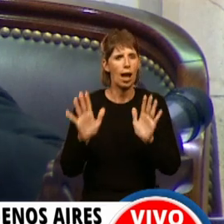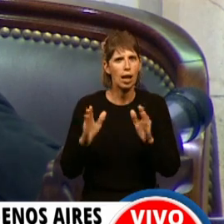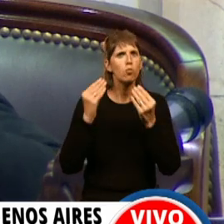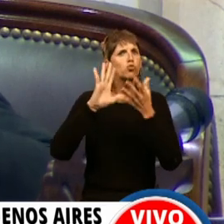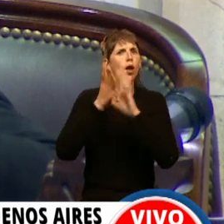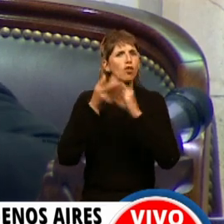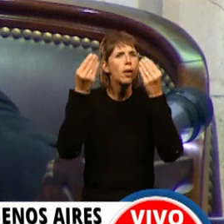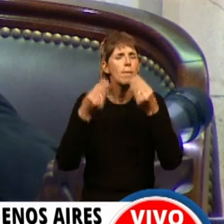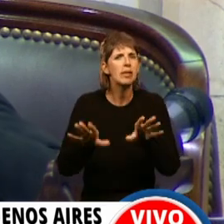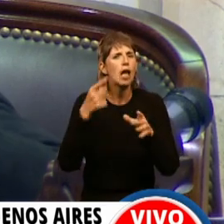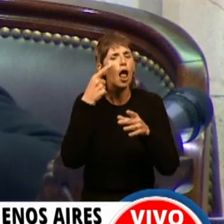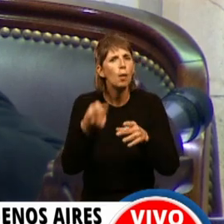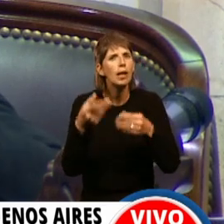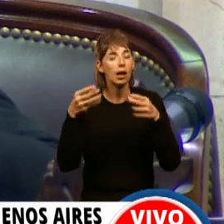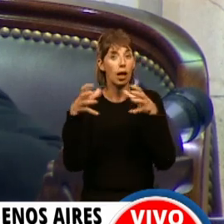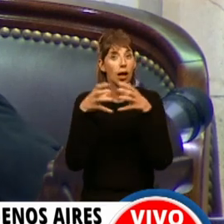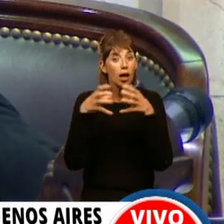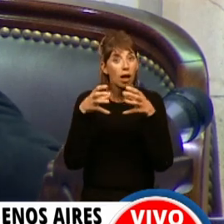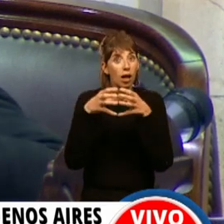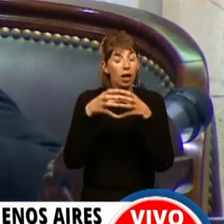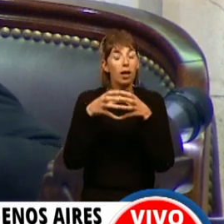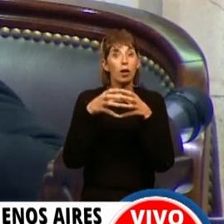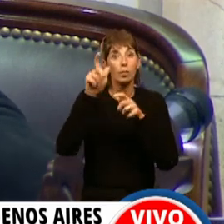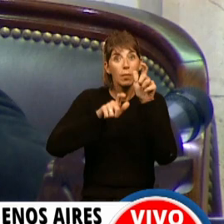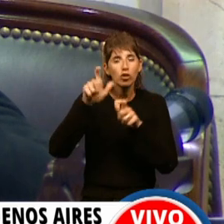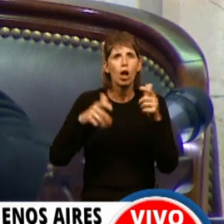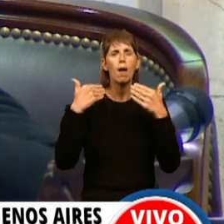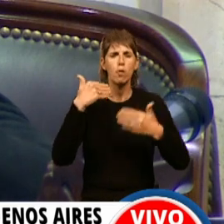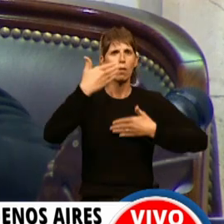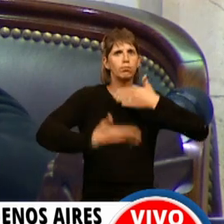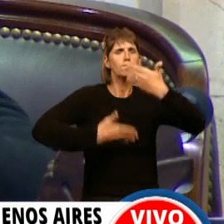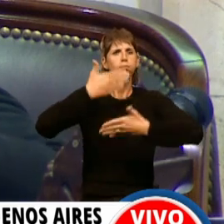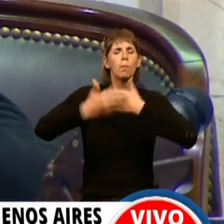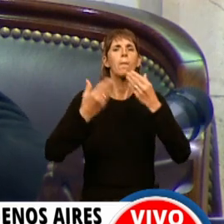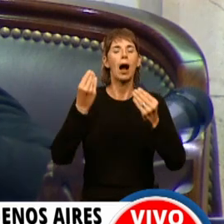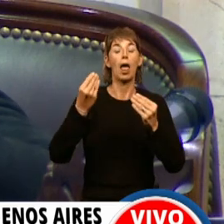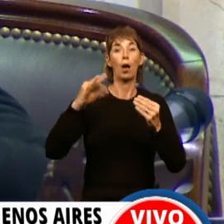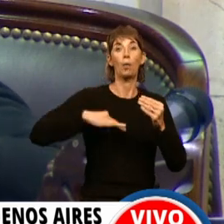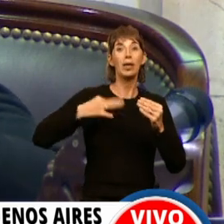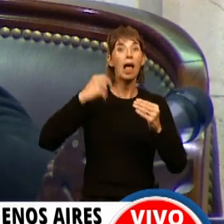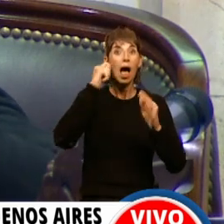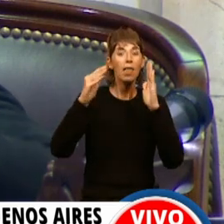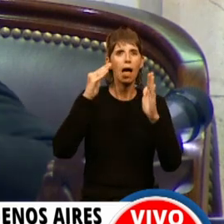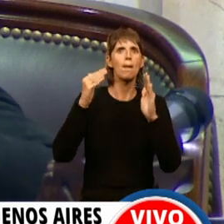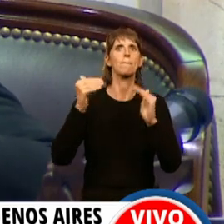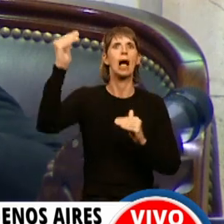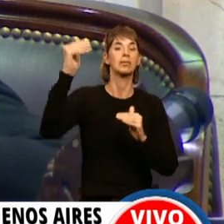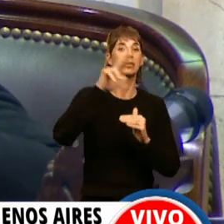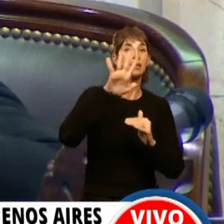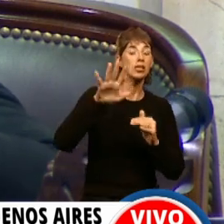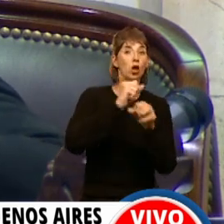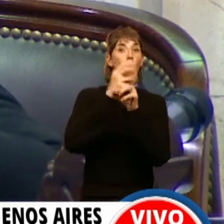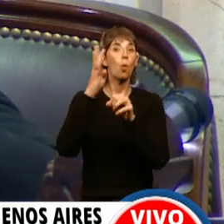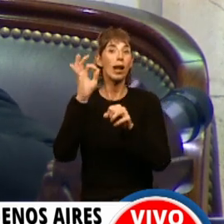de empezar a ver qué es el colectivo pueda crecer en ese promedio de vida que tanto decimos entre 35 y